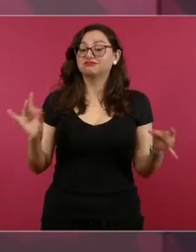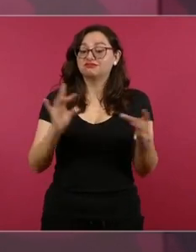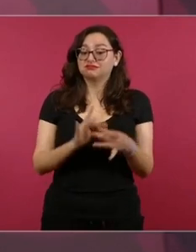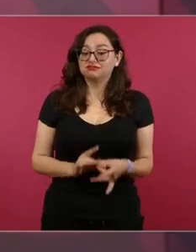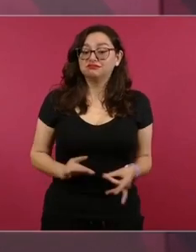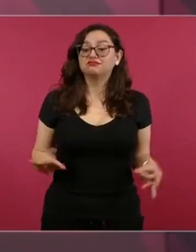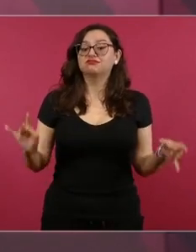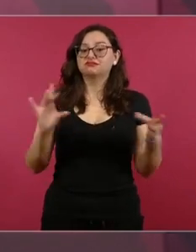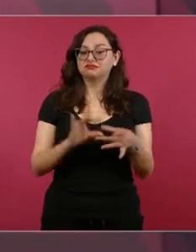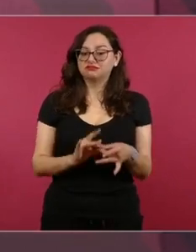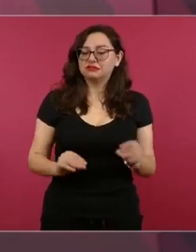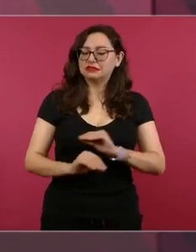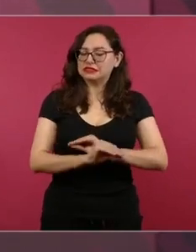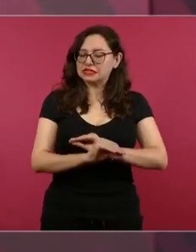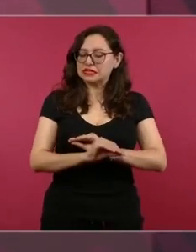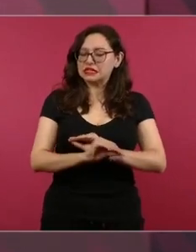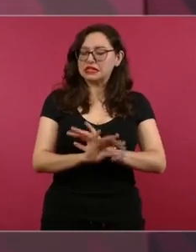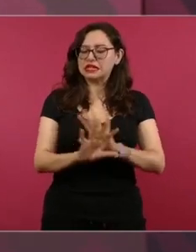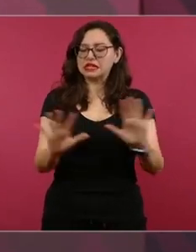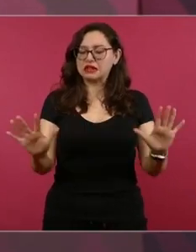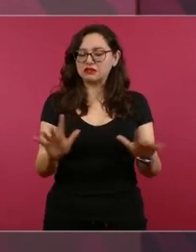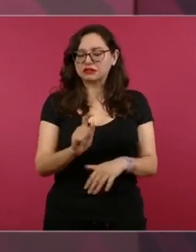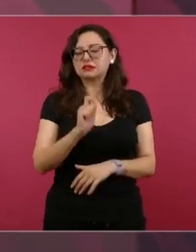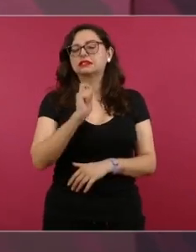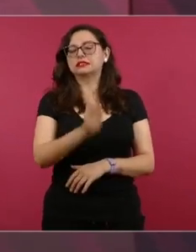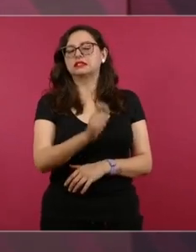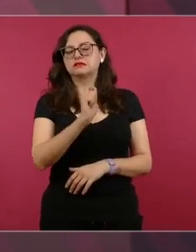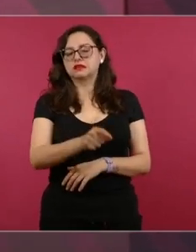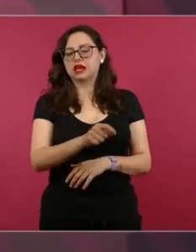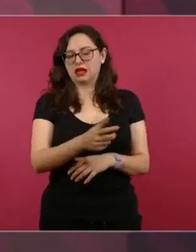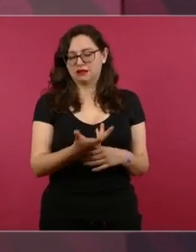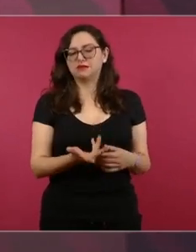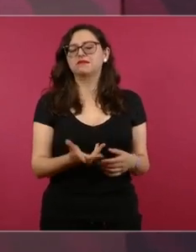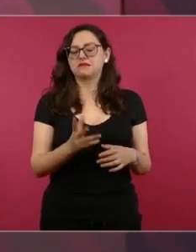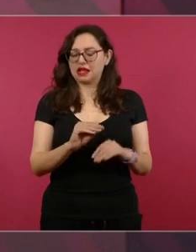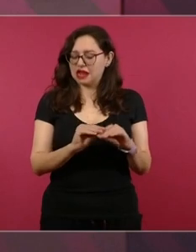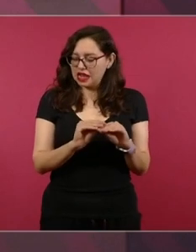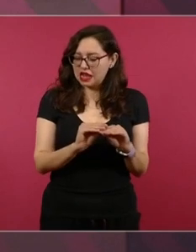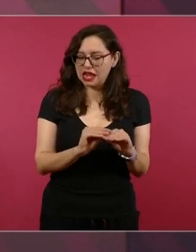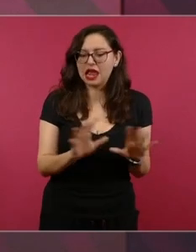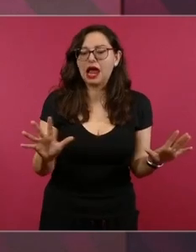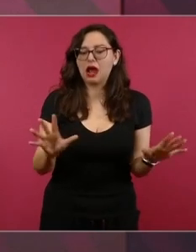consiste la reforma. Lo otro que les molesta mucho